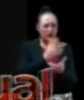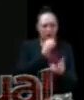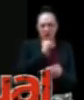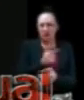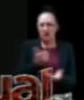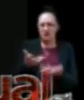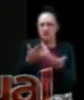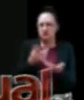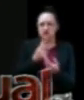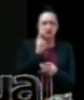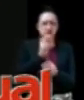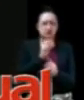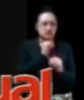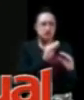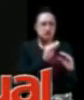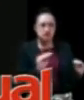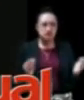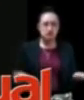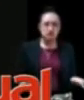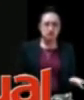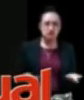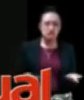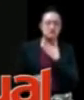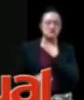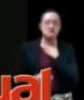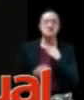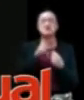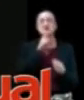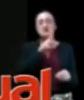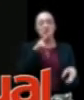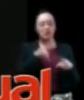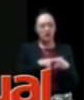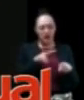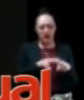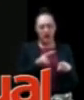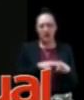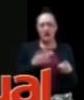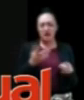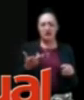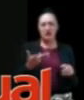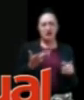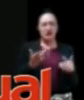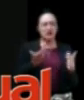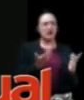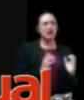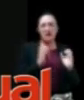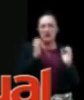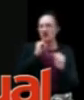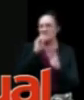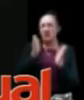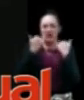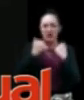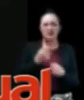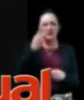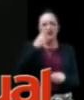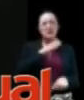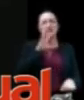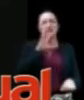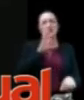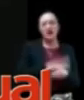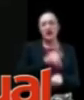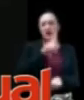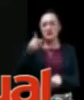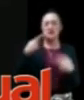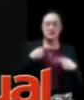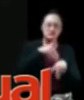obras públicas, parques? Es decir, no hay obra. ¿Para qué castigar más la economía de los ciudadanos? No